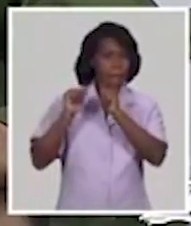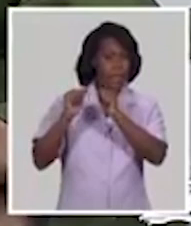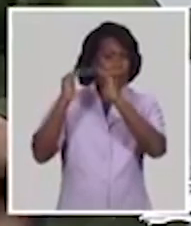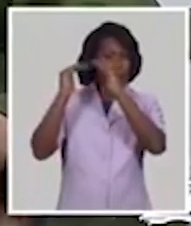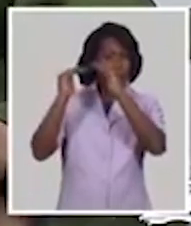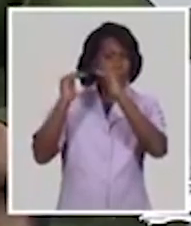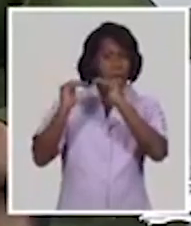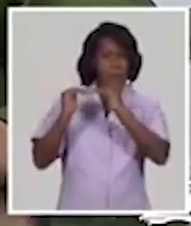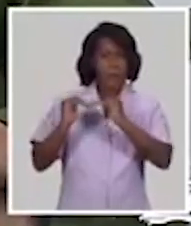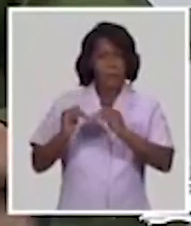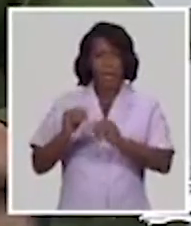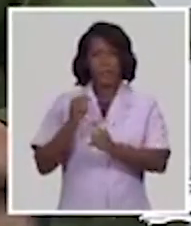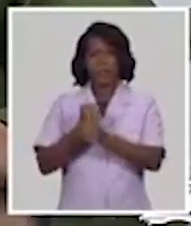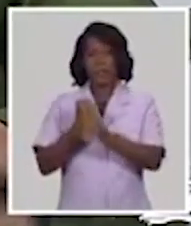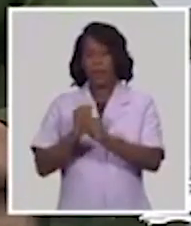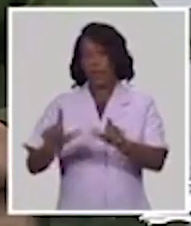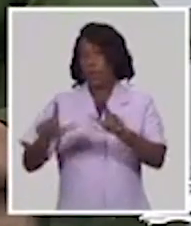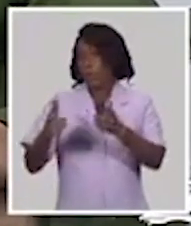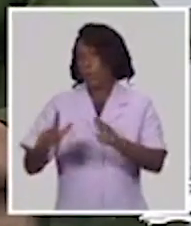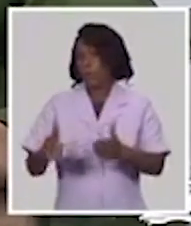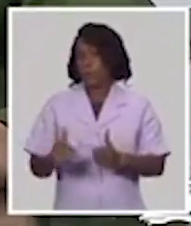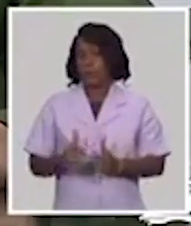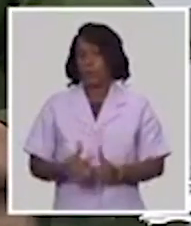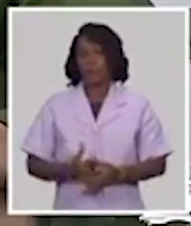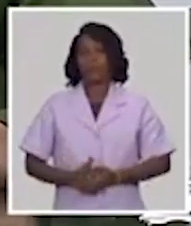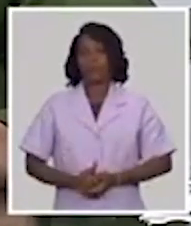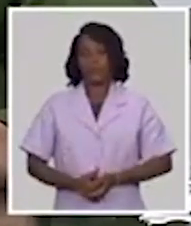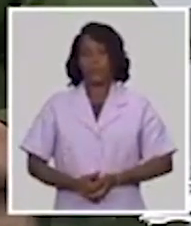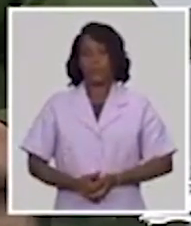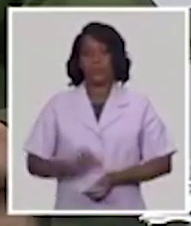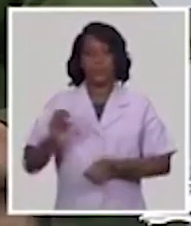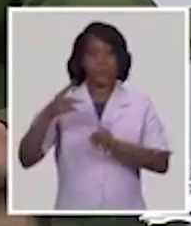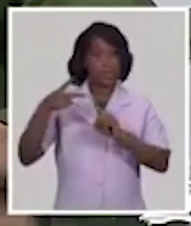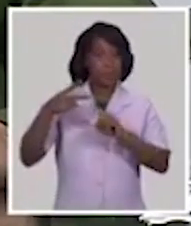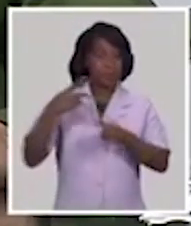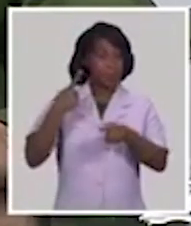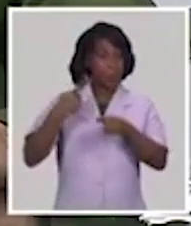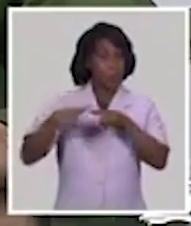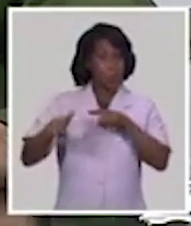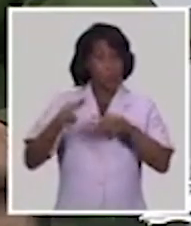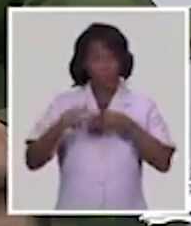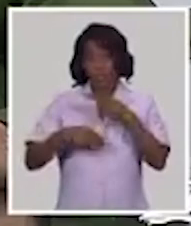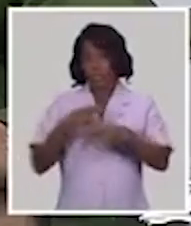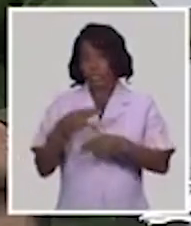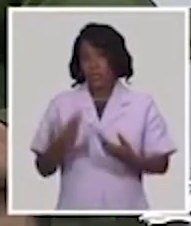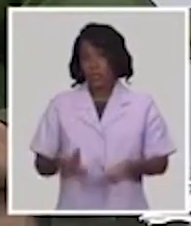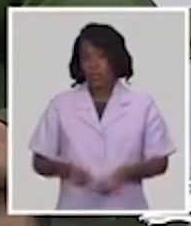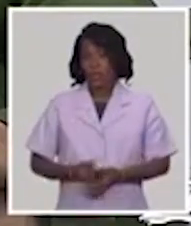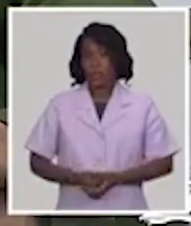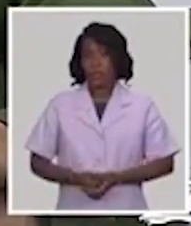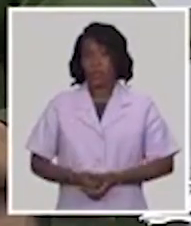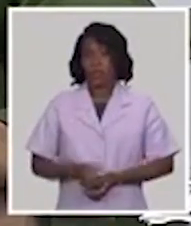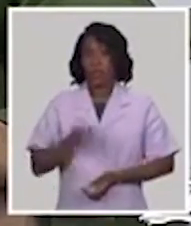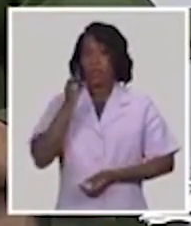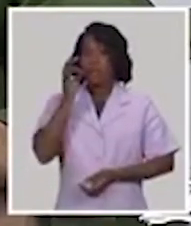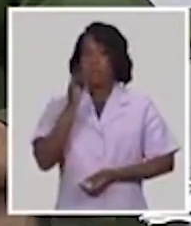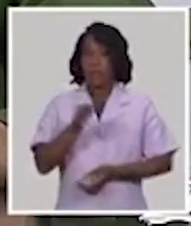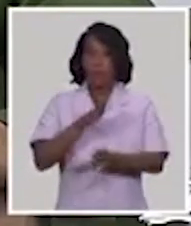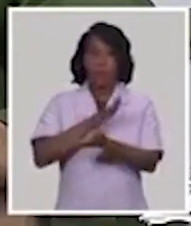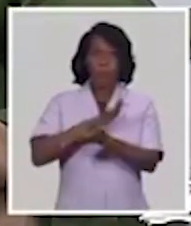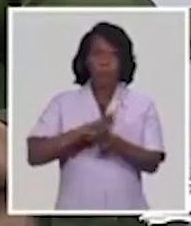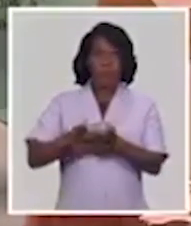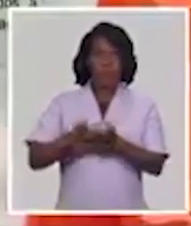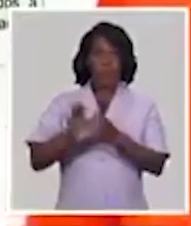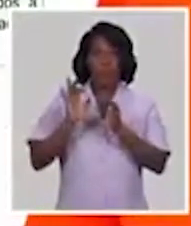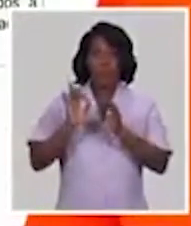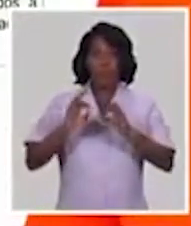cumplir con esta medida. En segundo lugar, reevaluar el autorizo actual de vía